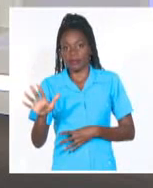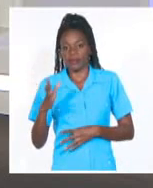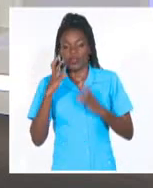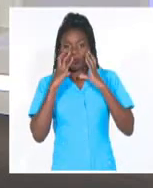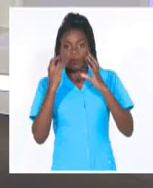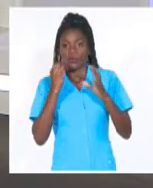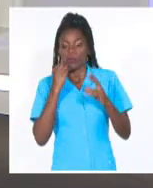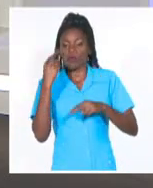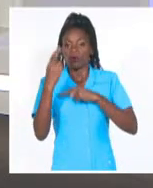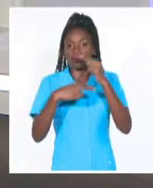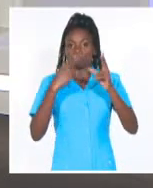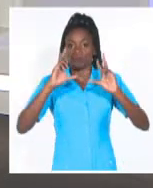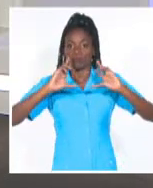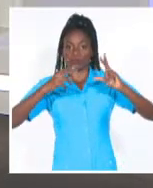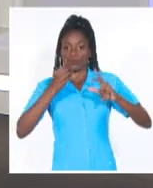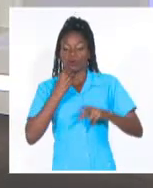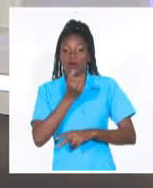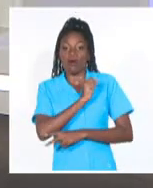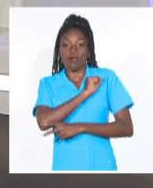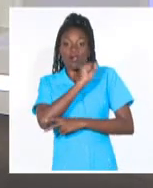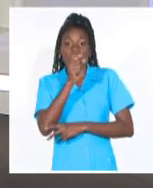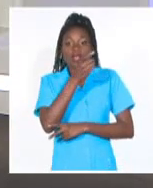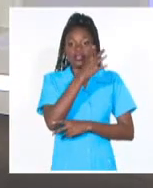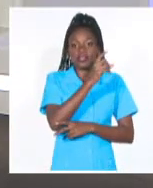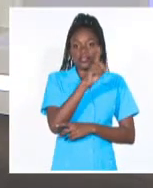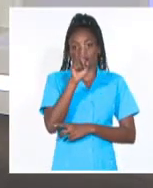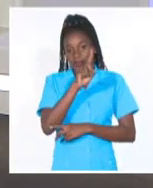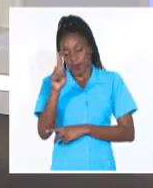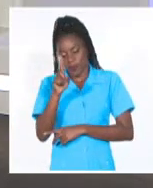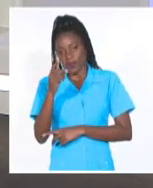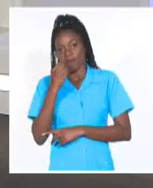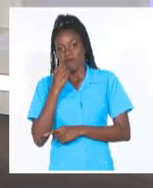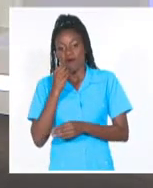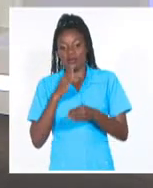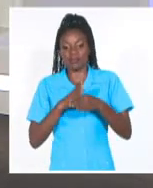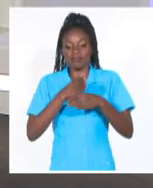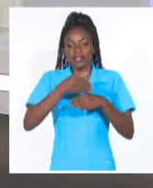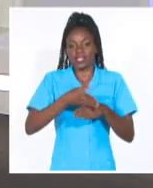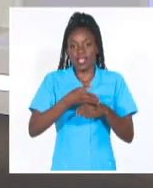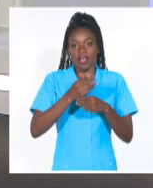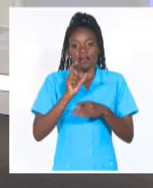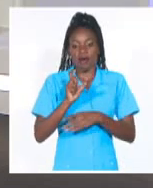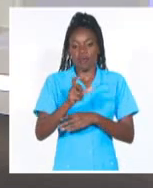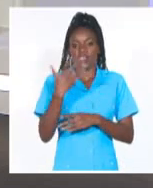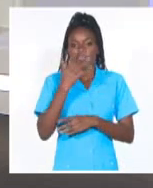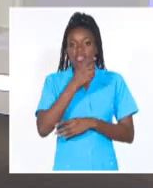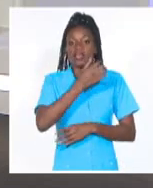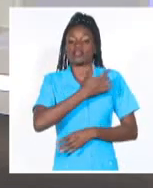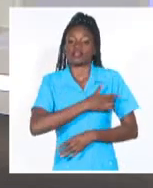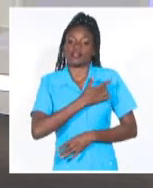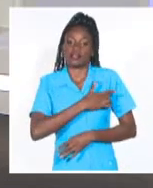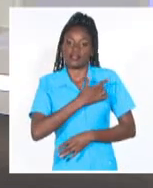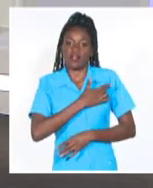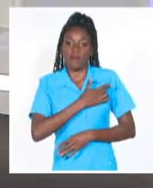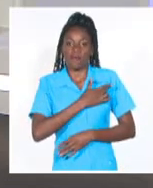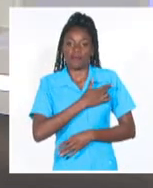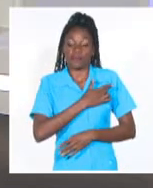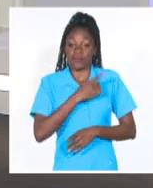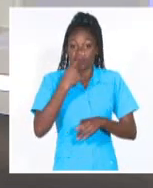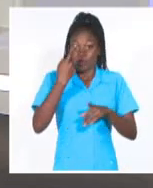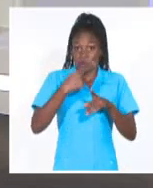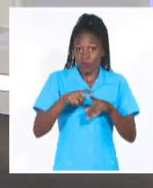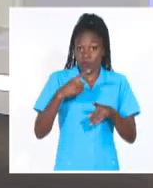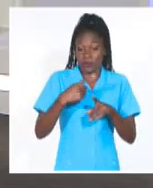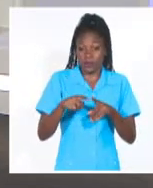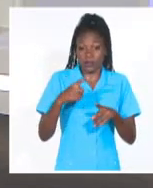pudo reaccionar para llevarse el tiebreak 15-11, lo que les dio el pase a la semifinal donde enfrentarán a Argentina. Mientras, en el canotaje, José Ramón Pelier